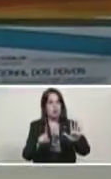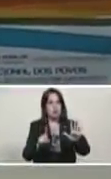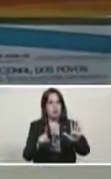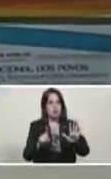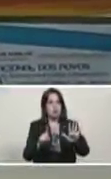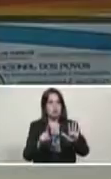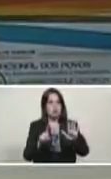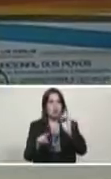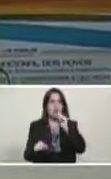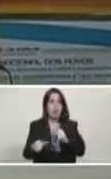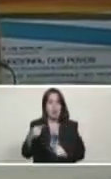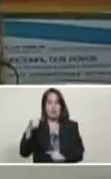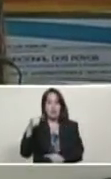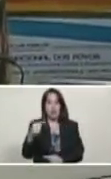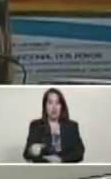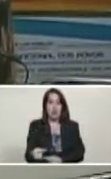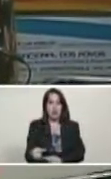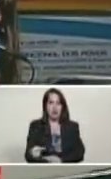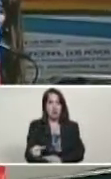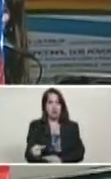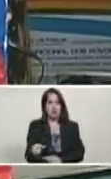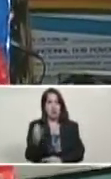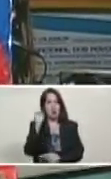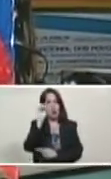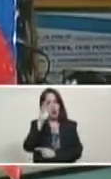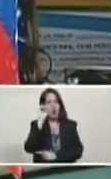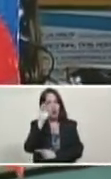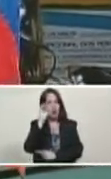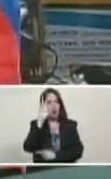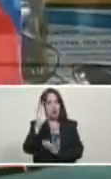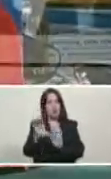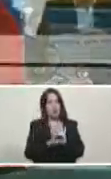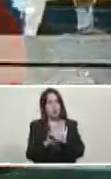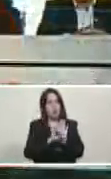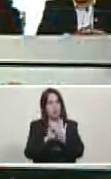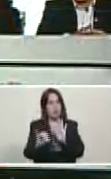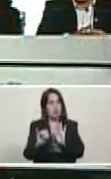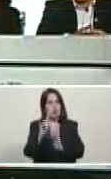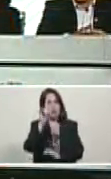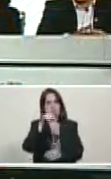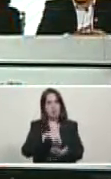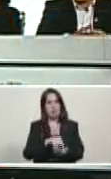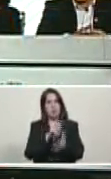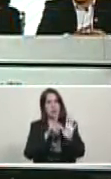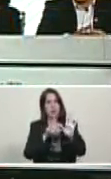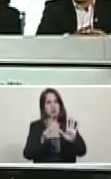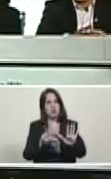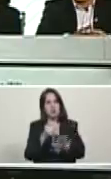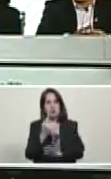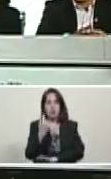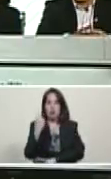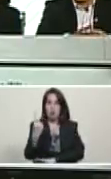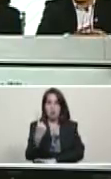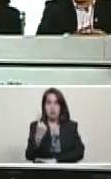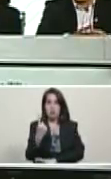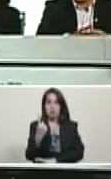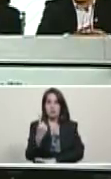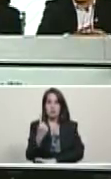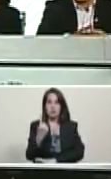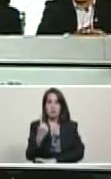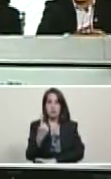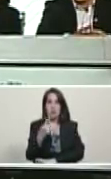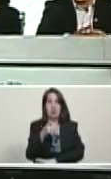y luego en el congreso constituyente de 1811 se convirtió el